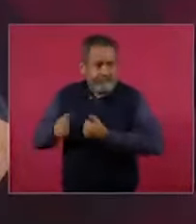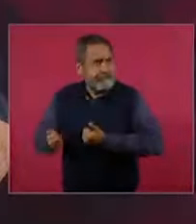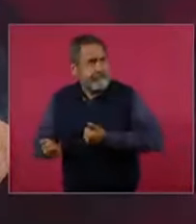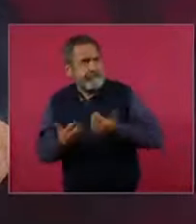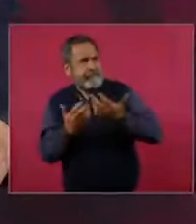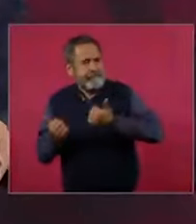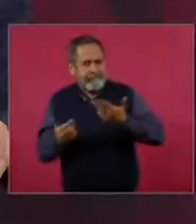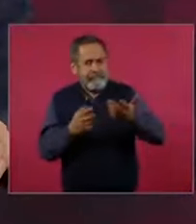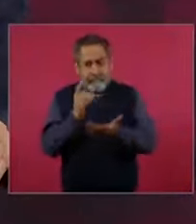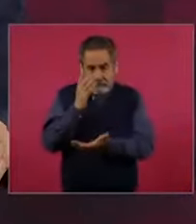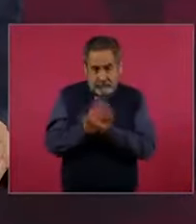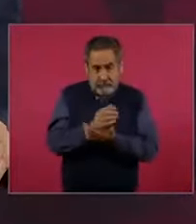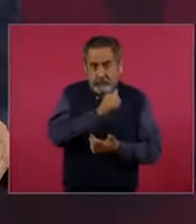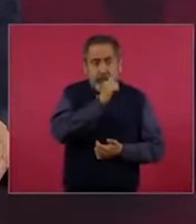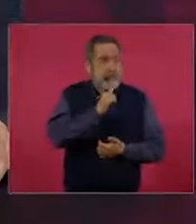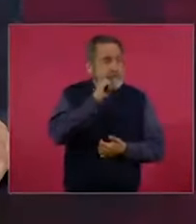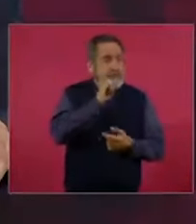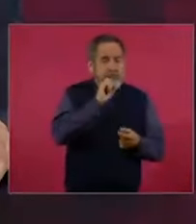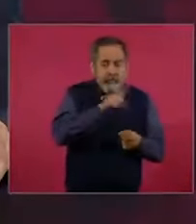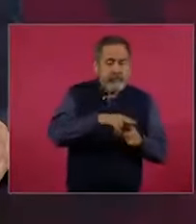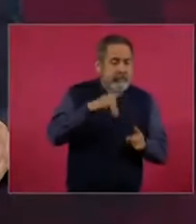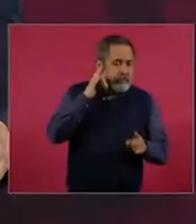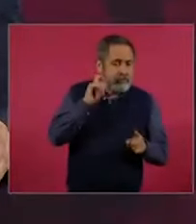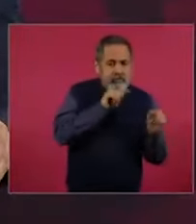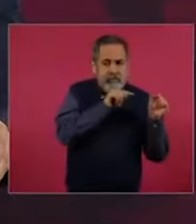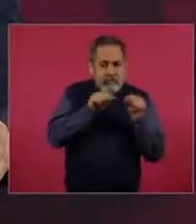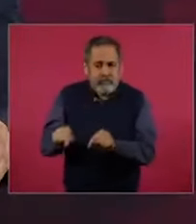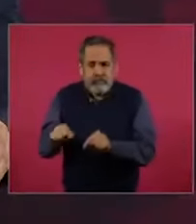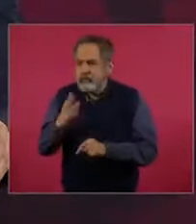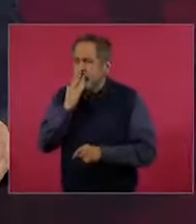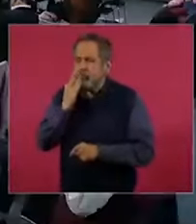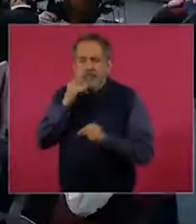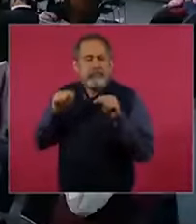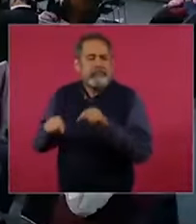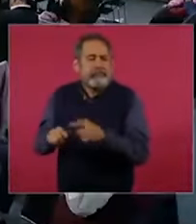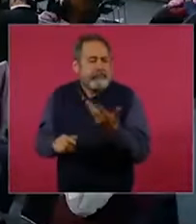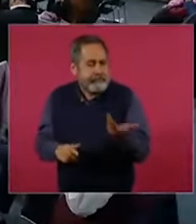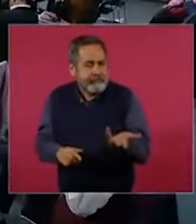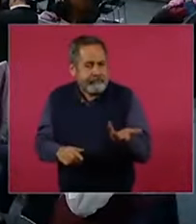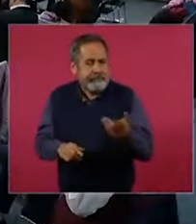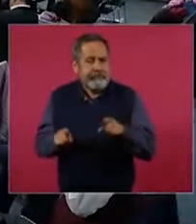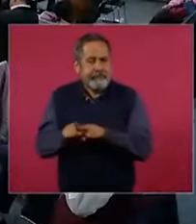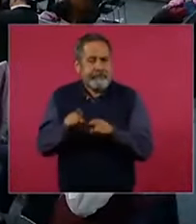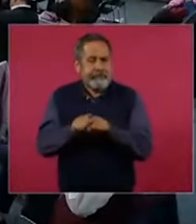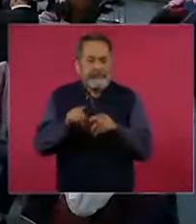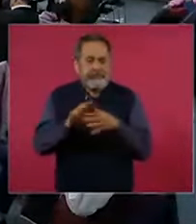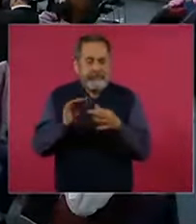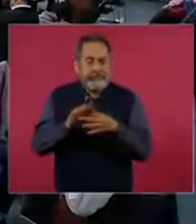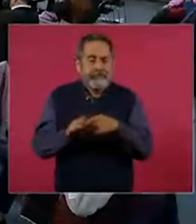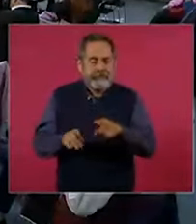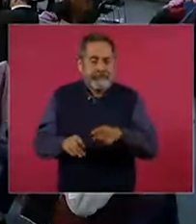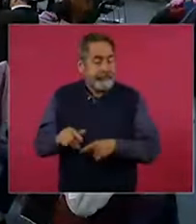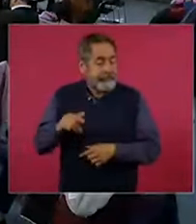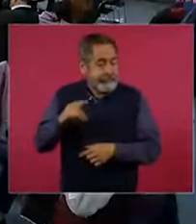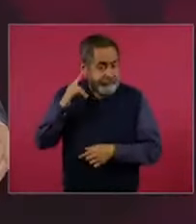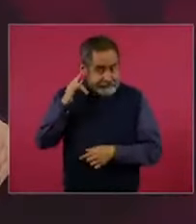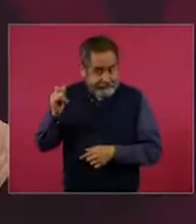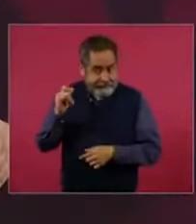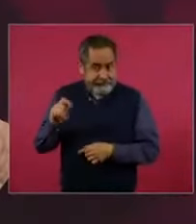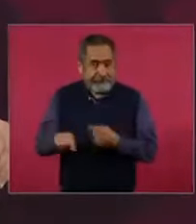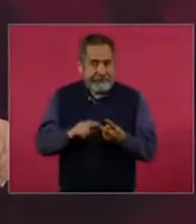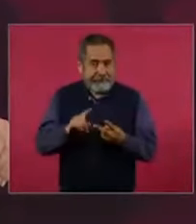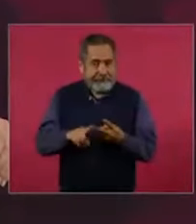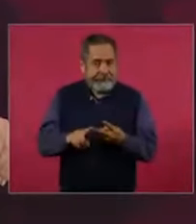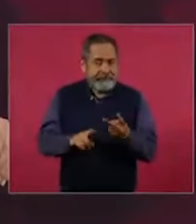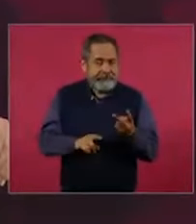drogas y que los migrantes van a trabajar y también le pone el presidente varios eh puntos cifras de Por qué no nos